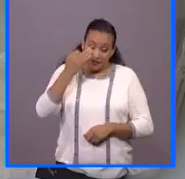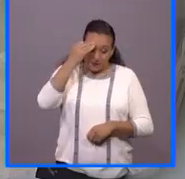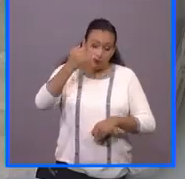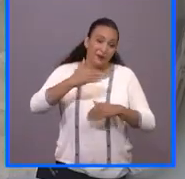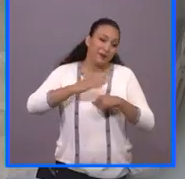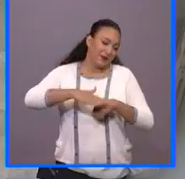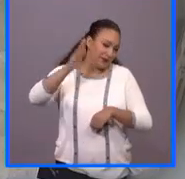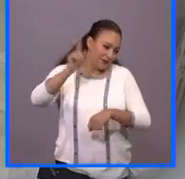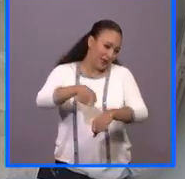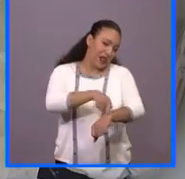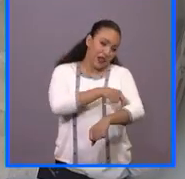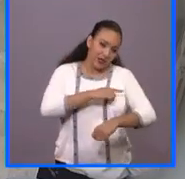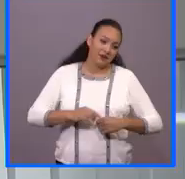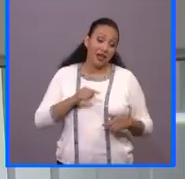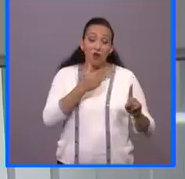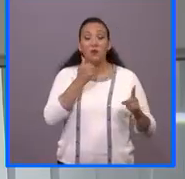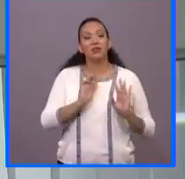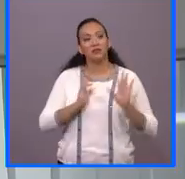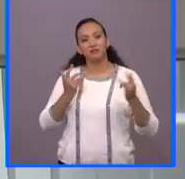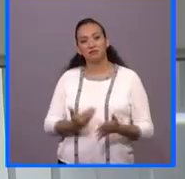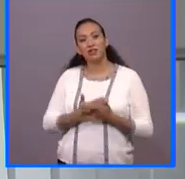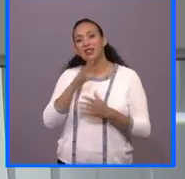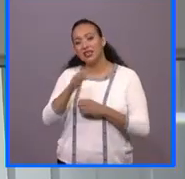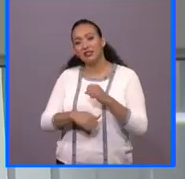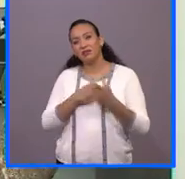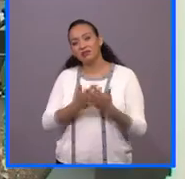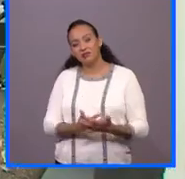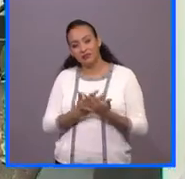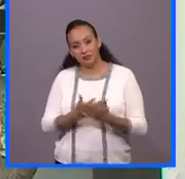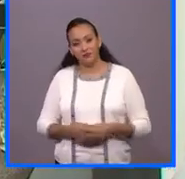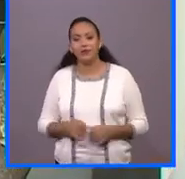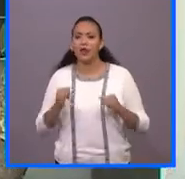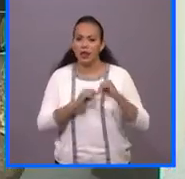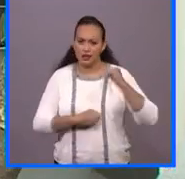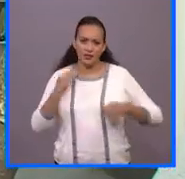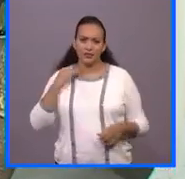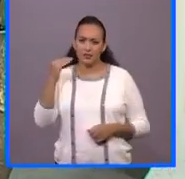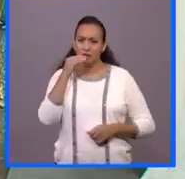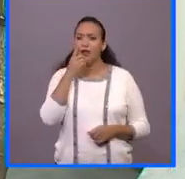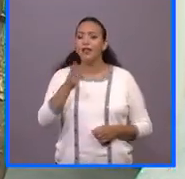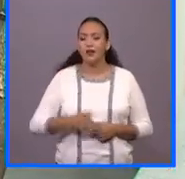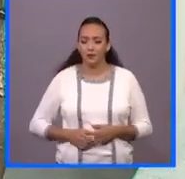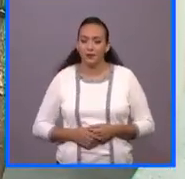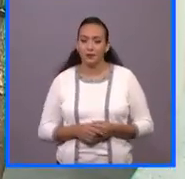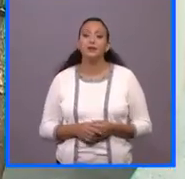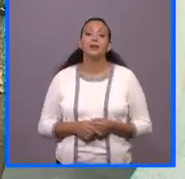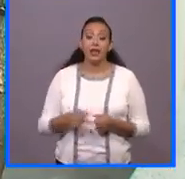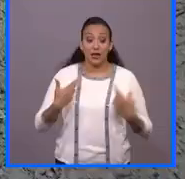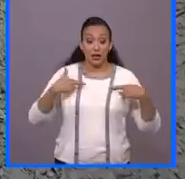más precisamente una espera que ya resulta injustificada. La Defensoría Pública Federal recuerda que